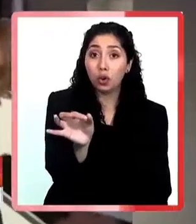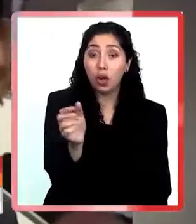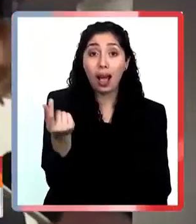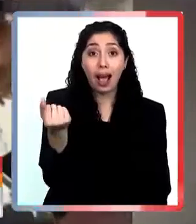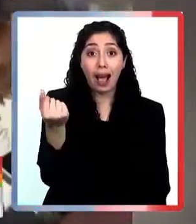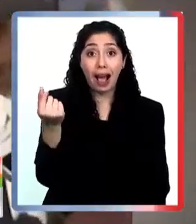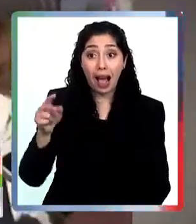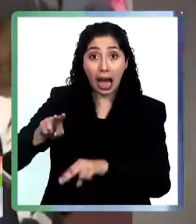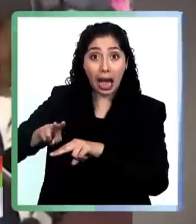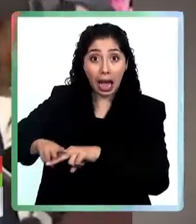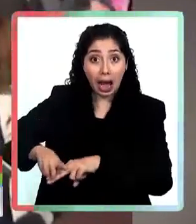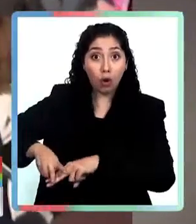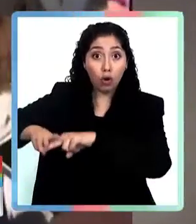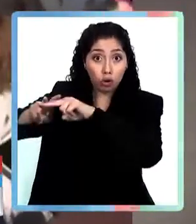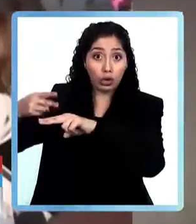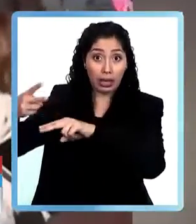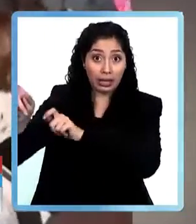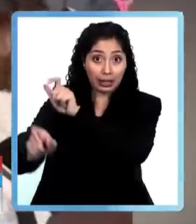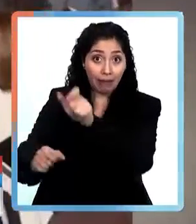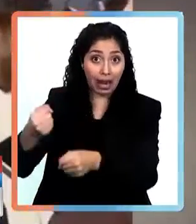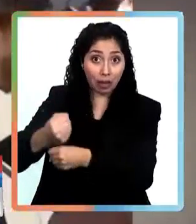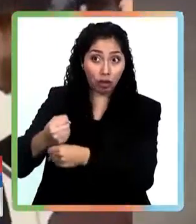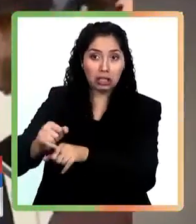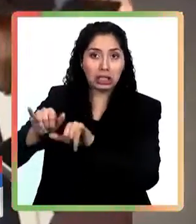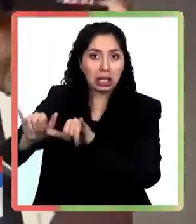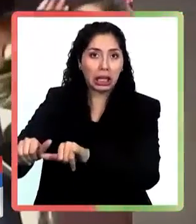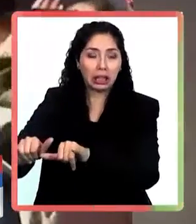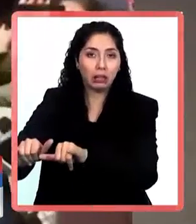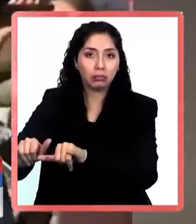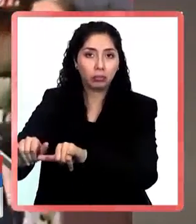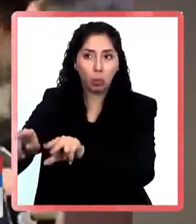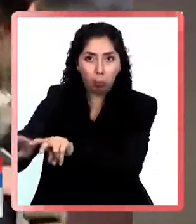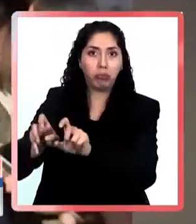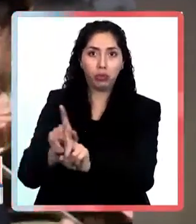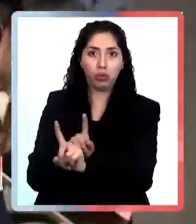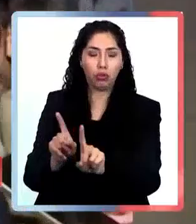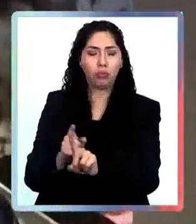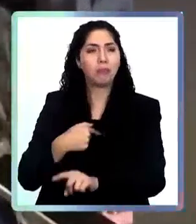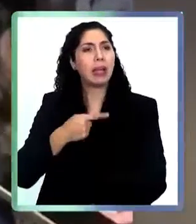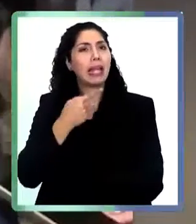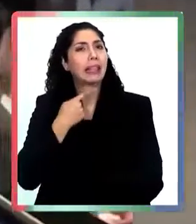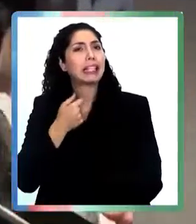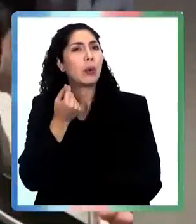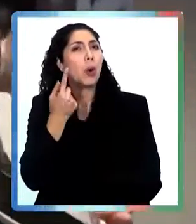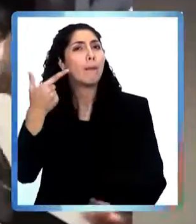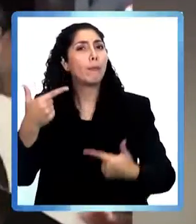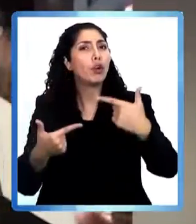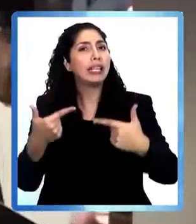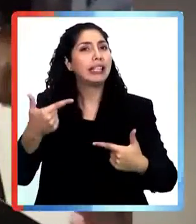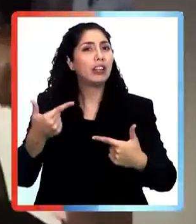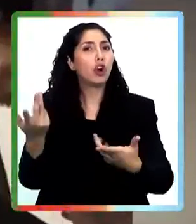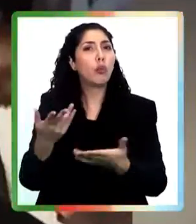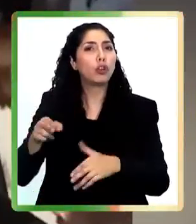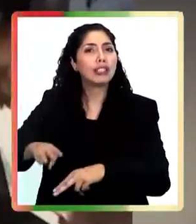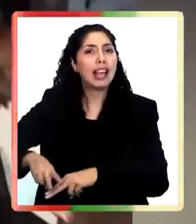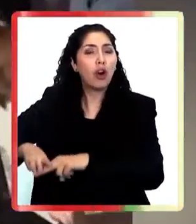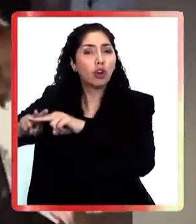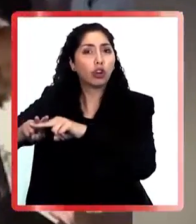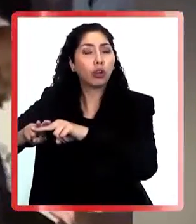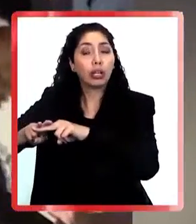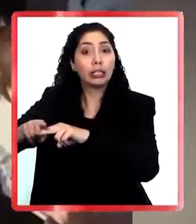los ahorros que estaban hasta ahora los trabajadores a mí me interesa cuáles van a ser las políticas para ahorro futuro y si se van a